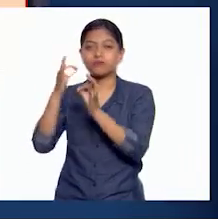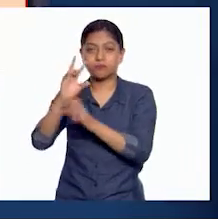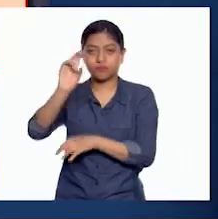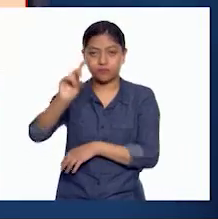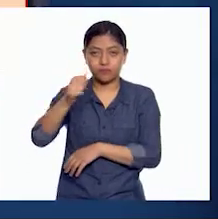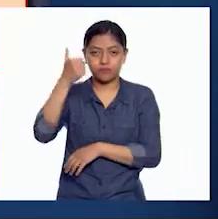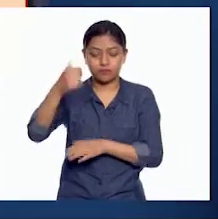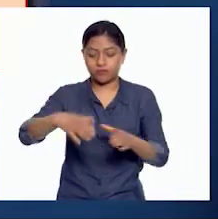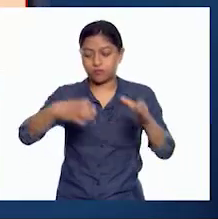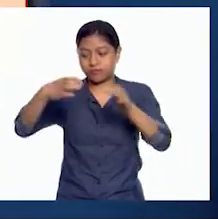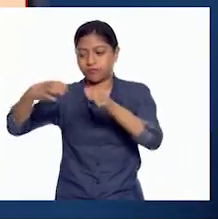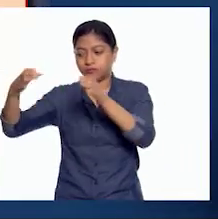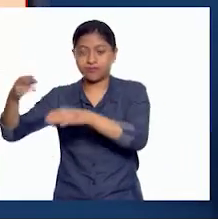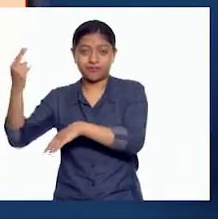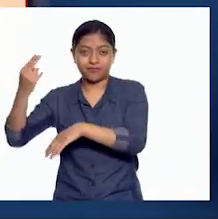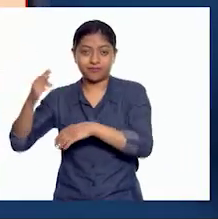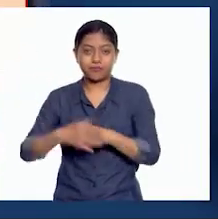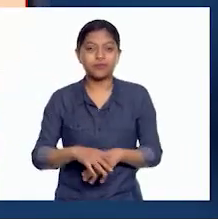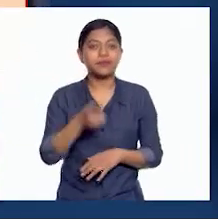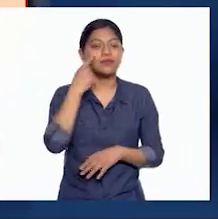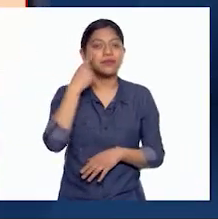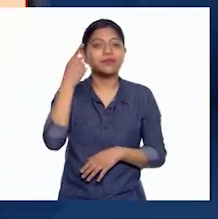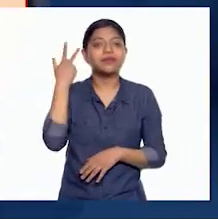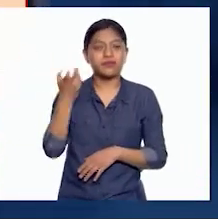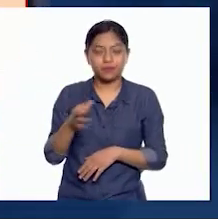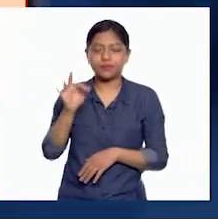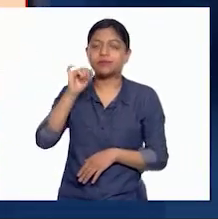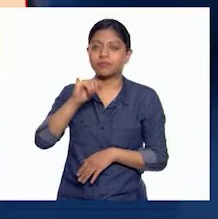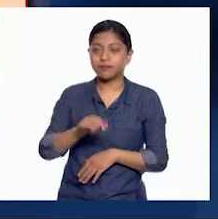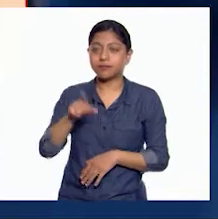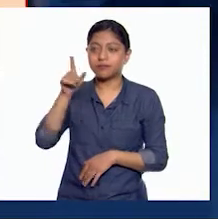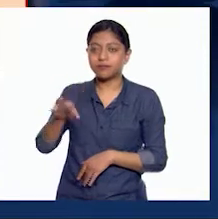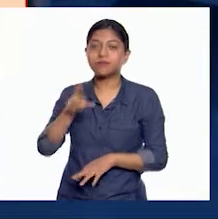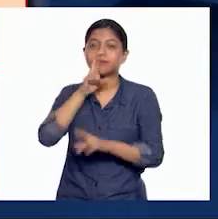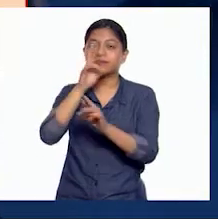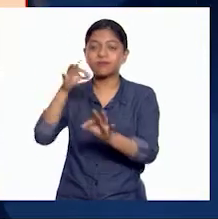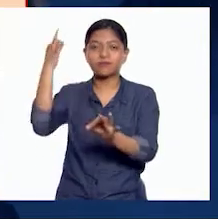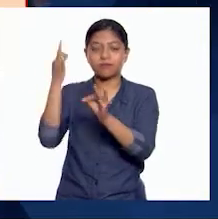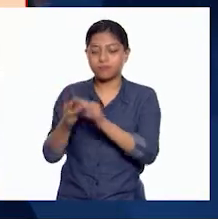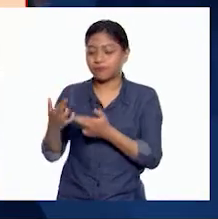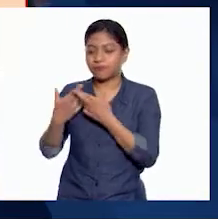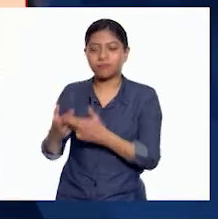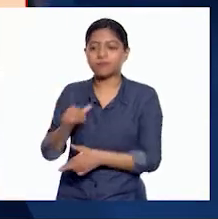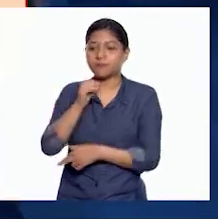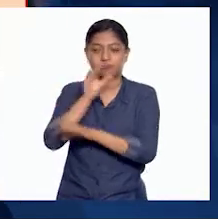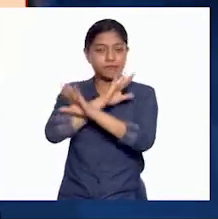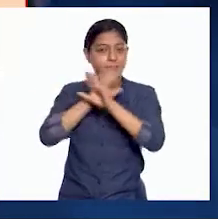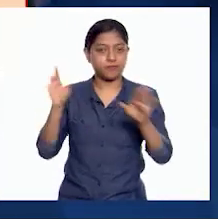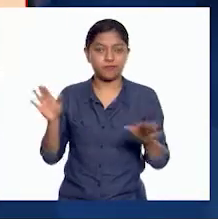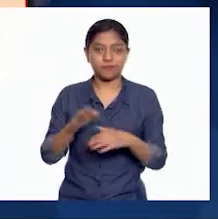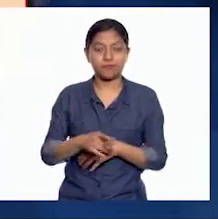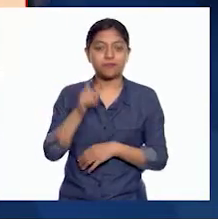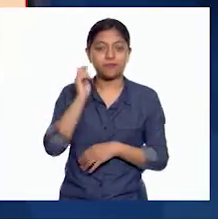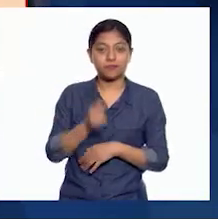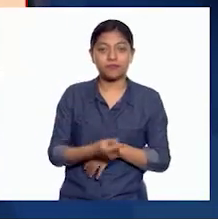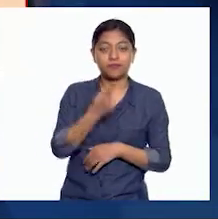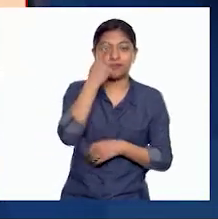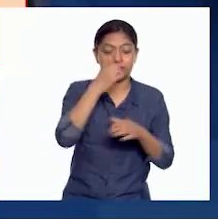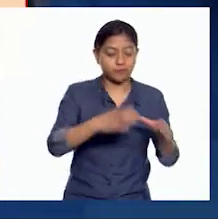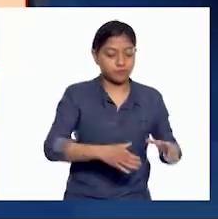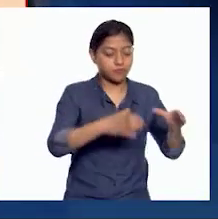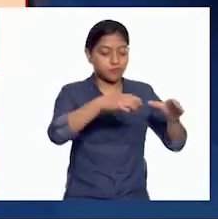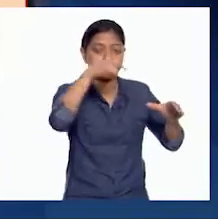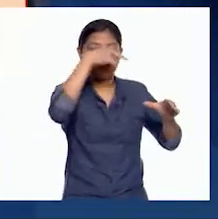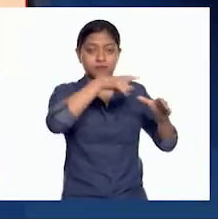36 garrafones. Entonces, maestra, sí nos resultó. Ok, está bien la propuesta. Has encontrado que un garrafón de